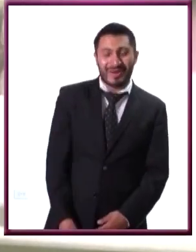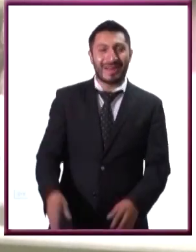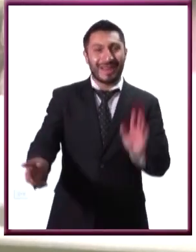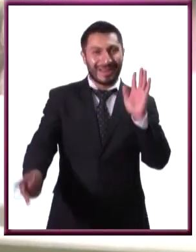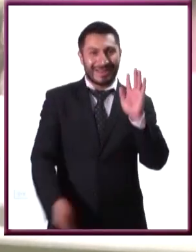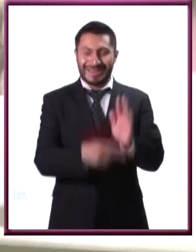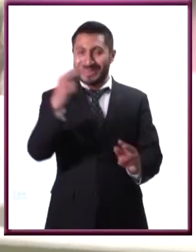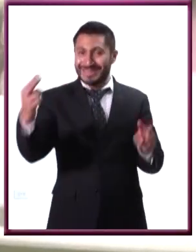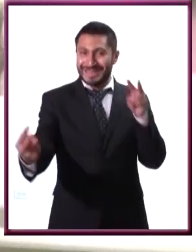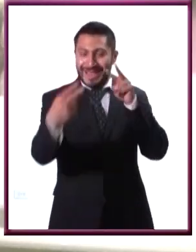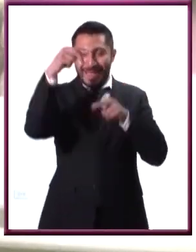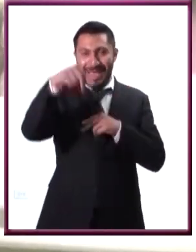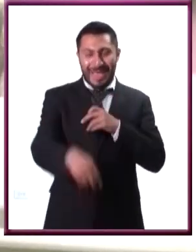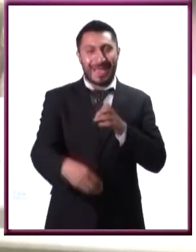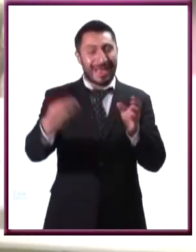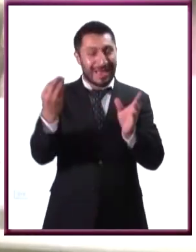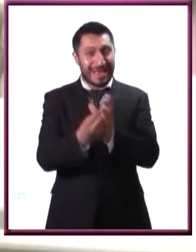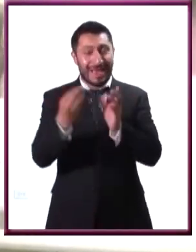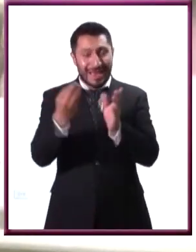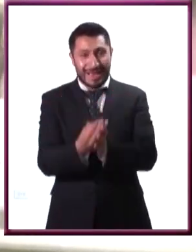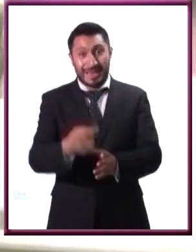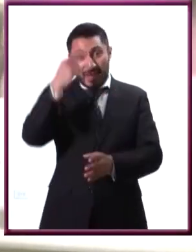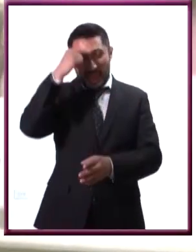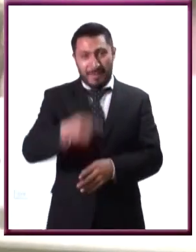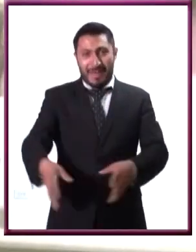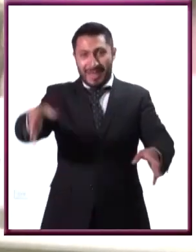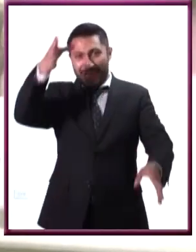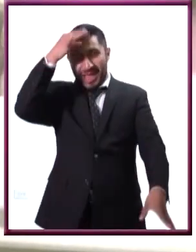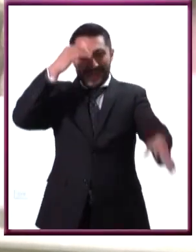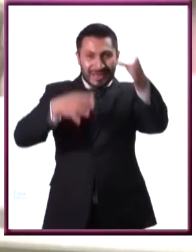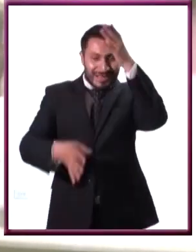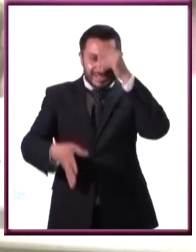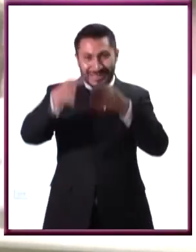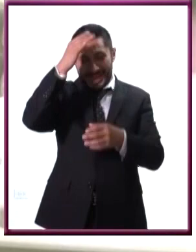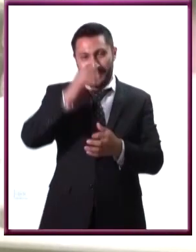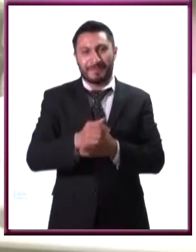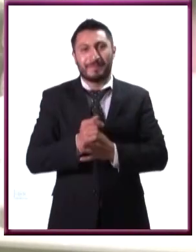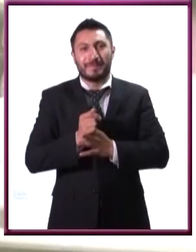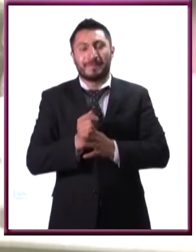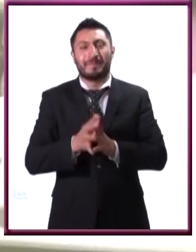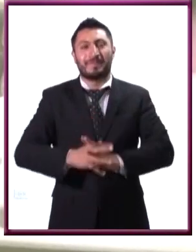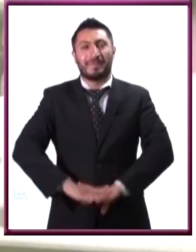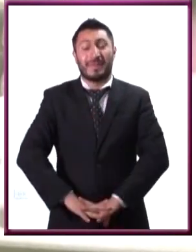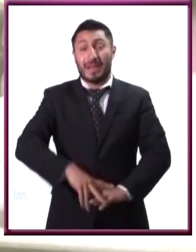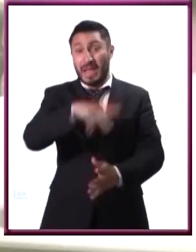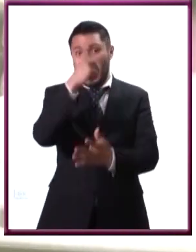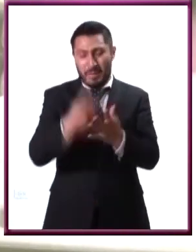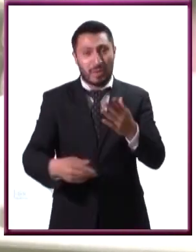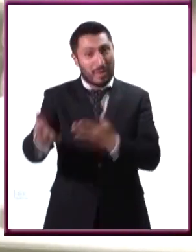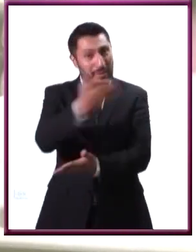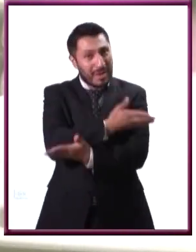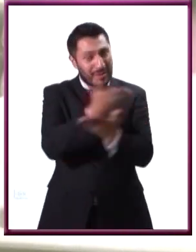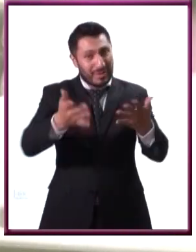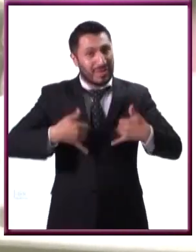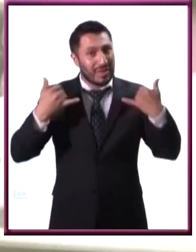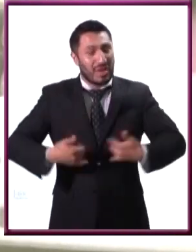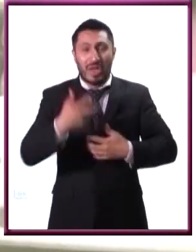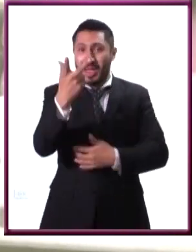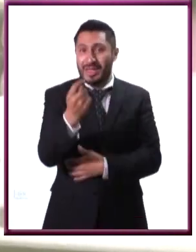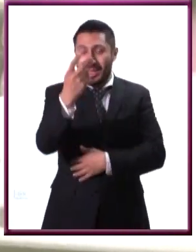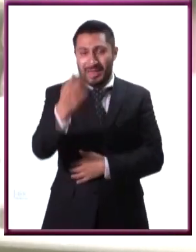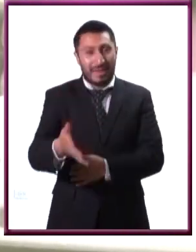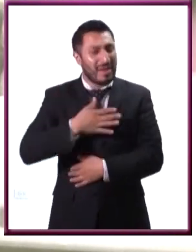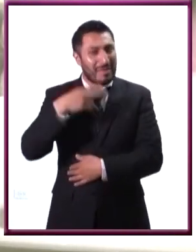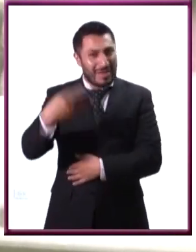Hola, nos volvemos a encontrar en este espacio de reflexión y construcción de conocimiento. Un programa de ustedes, Jóvenes en